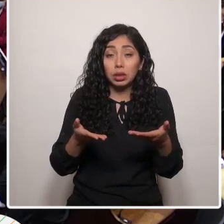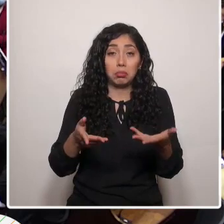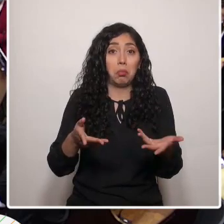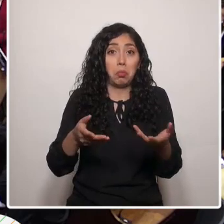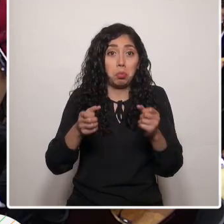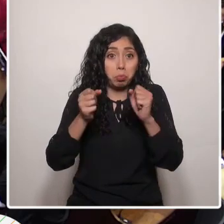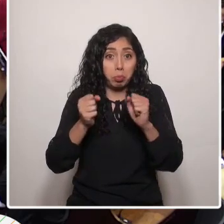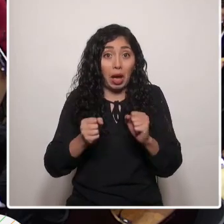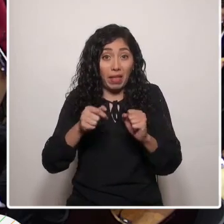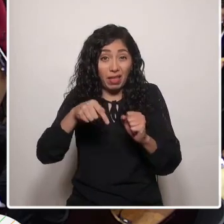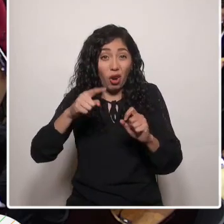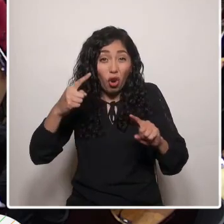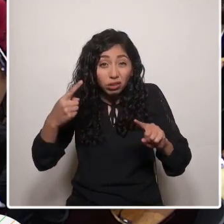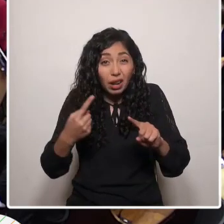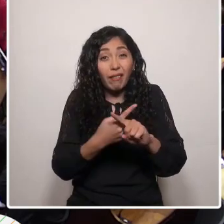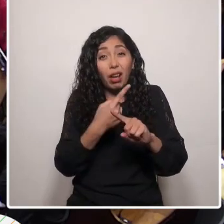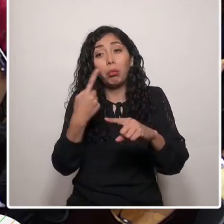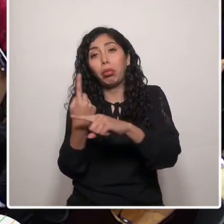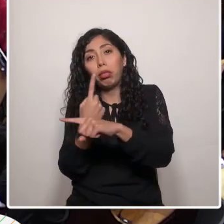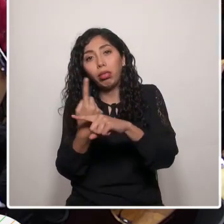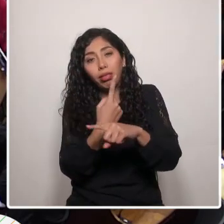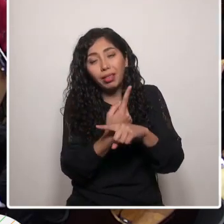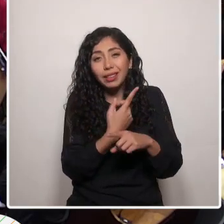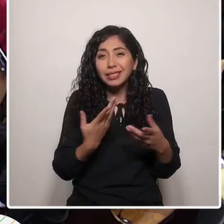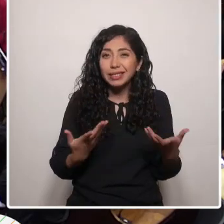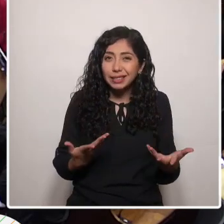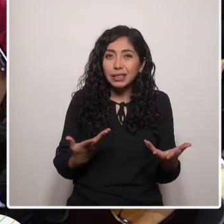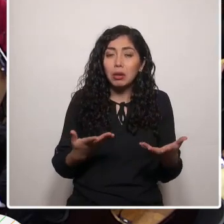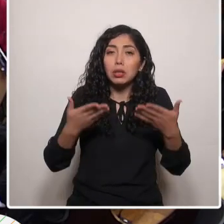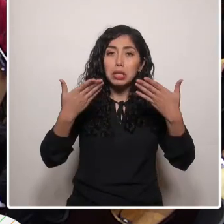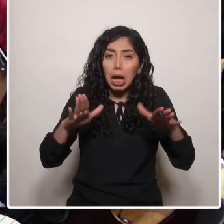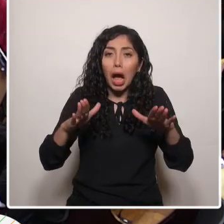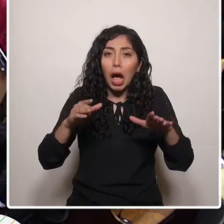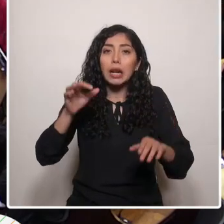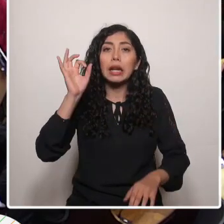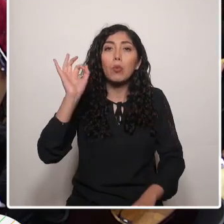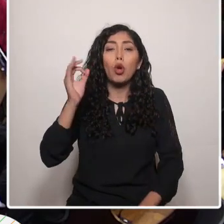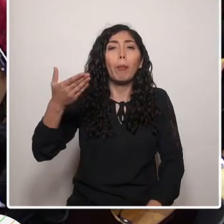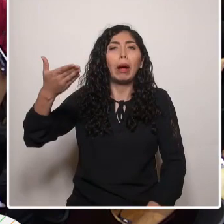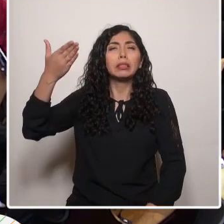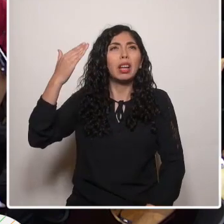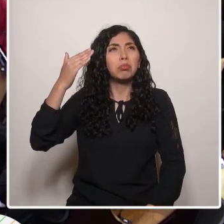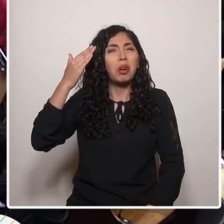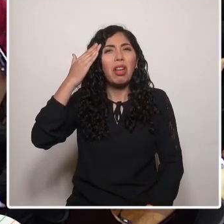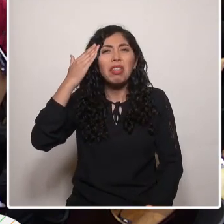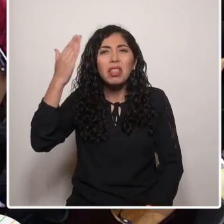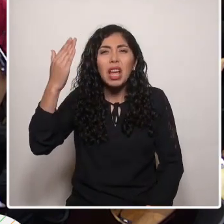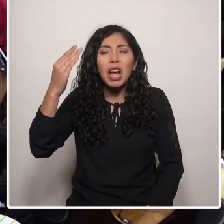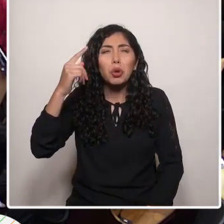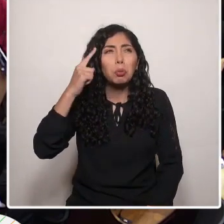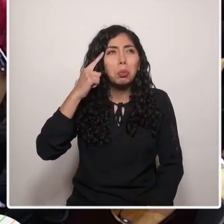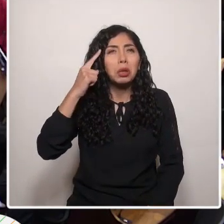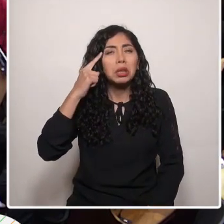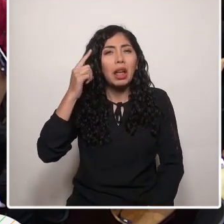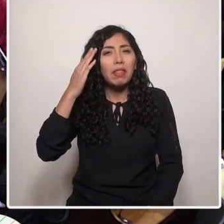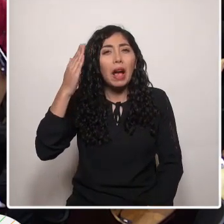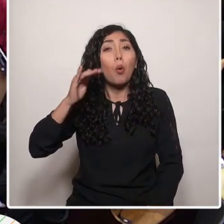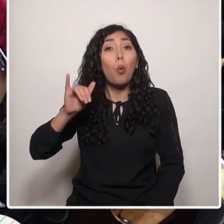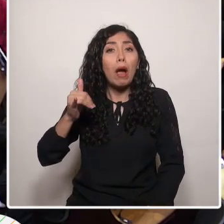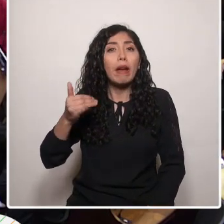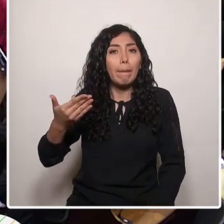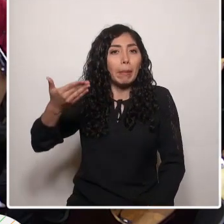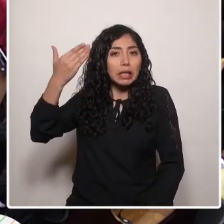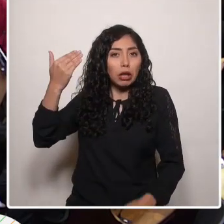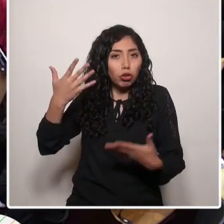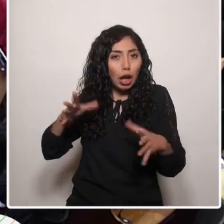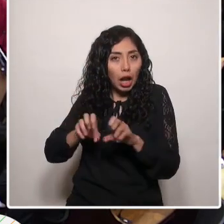la discusión, tendríamos que volver a discutirlo en el Pleno porque está en la sesión pasada del día, si me falla la memoria, jueves pasado.